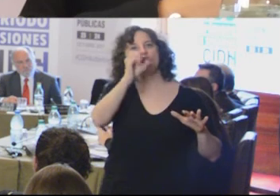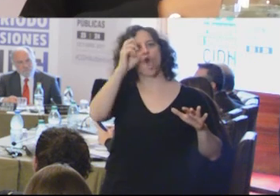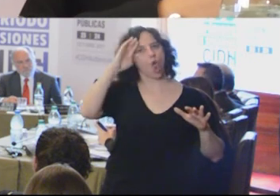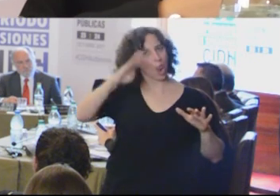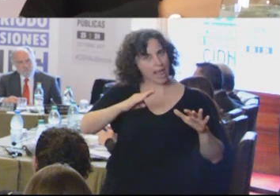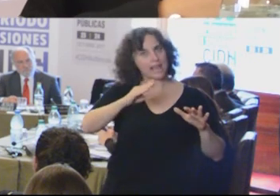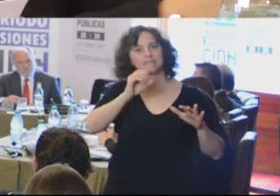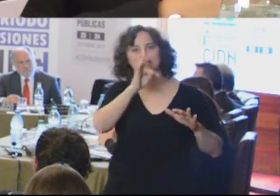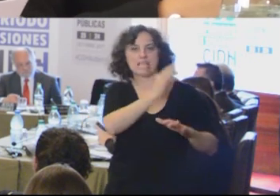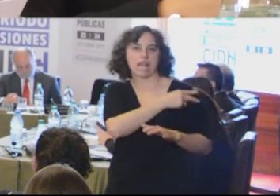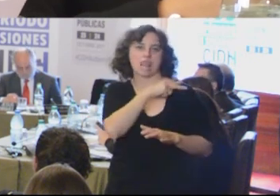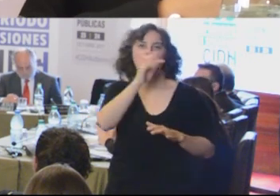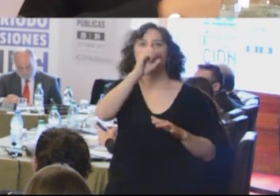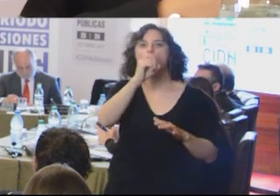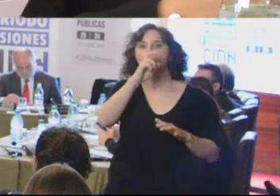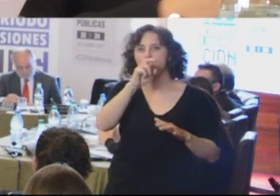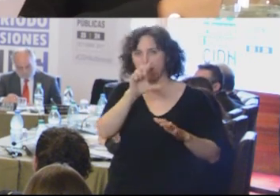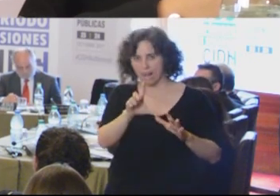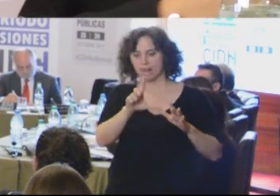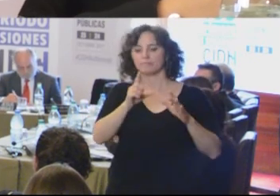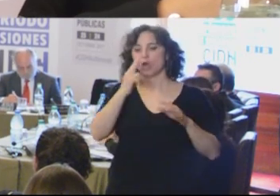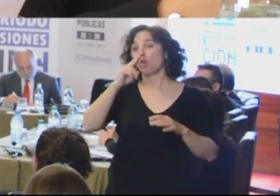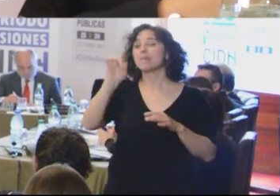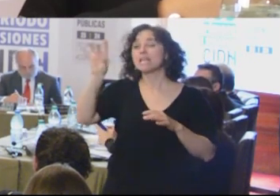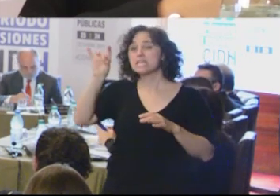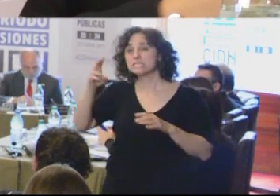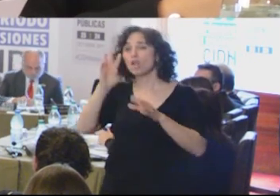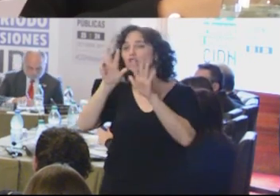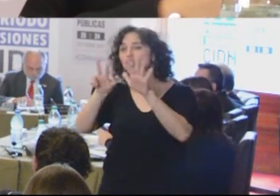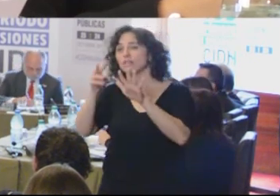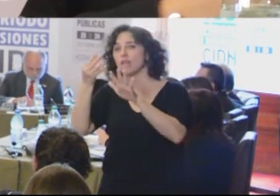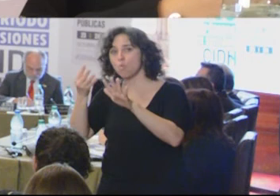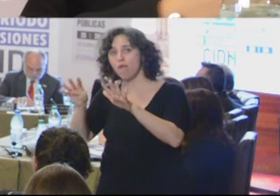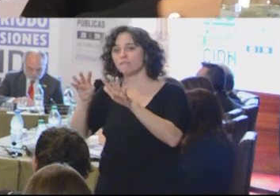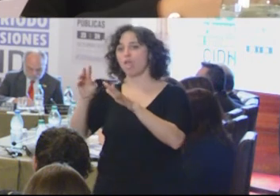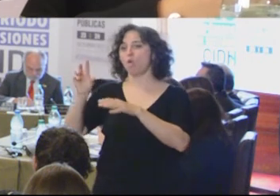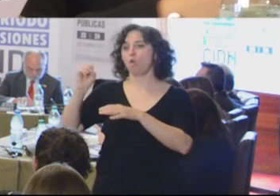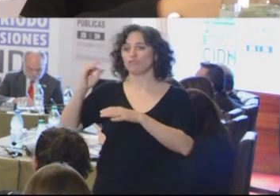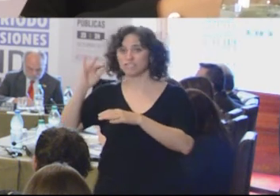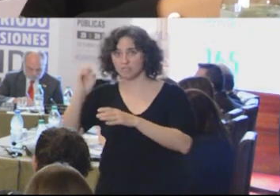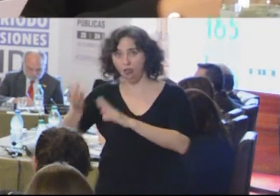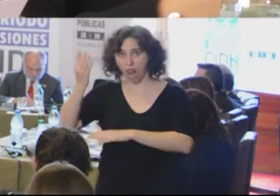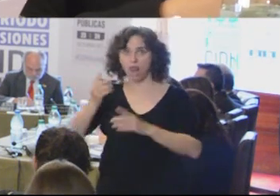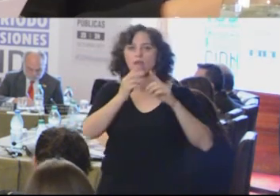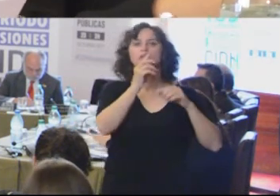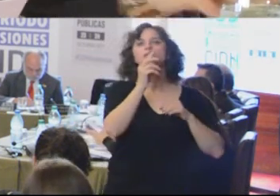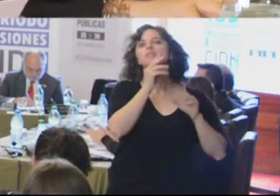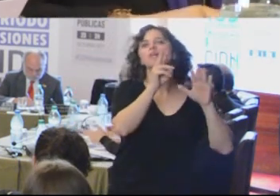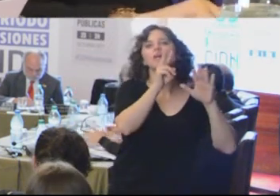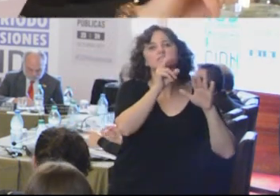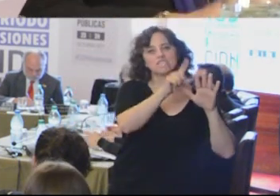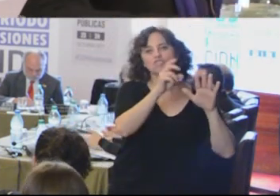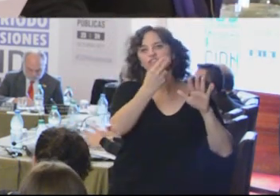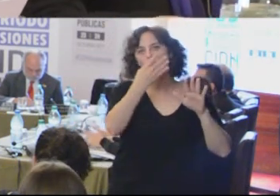o tenientes coroneles en el 2015 89 oficiales en el 2017 124